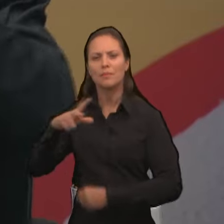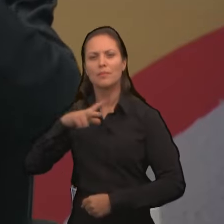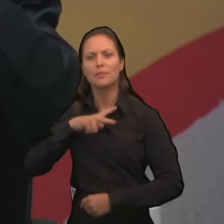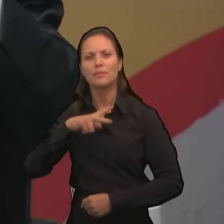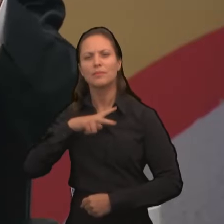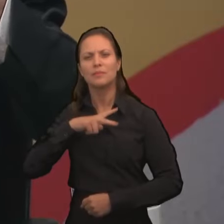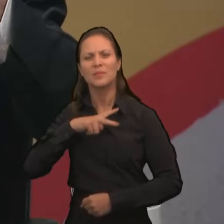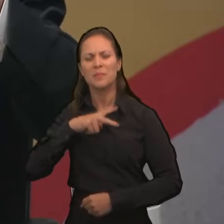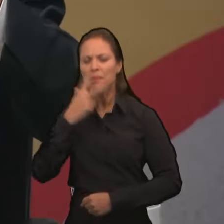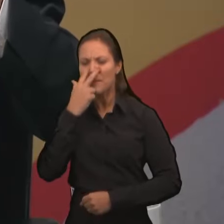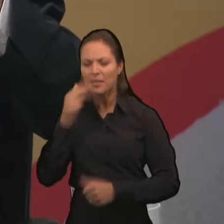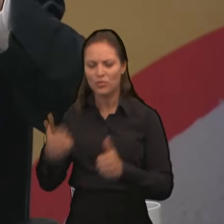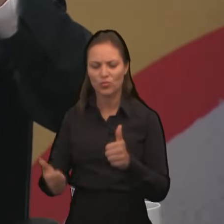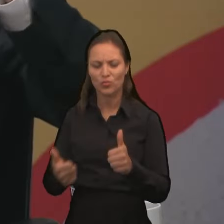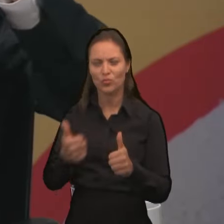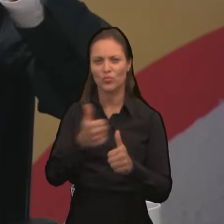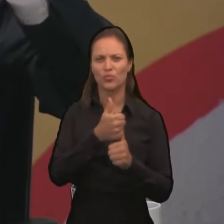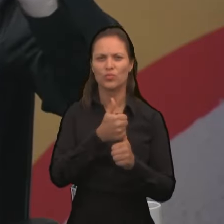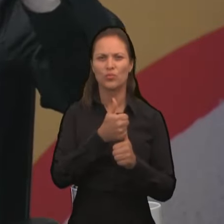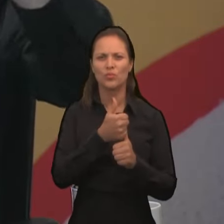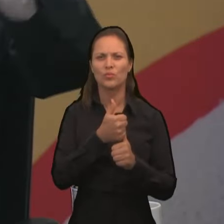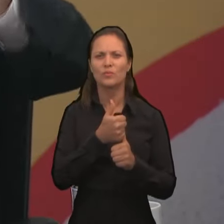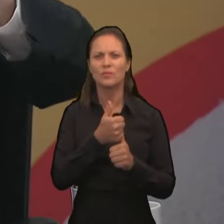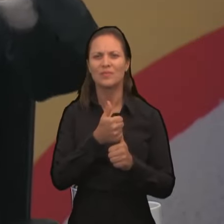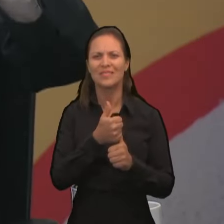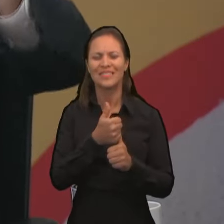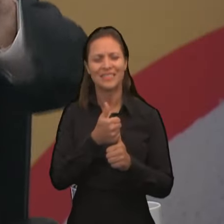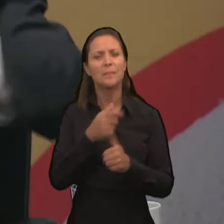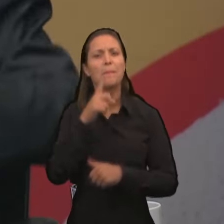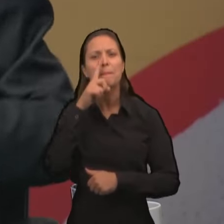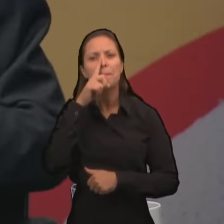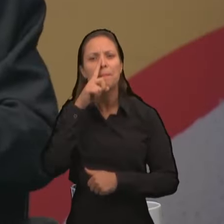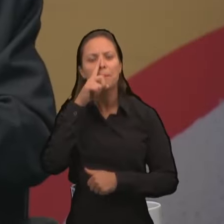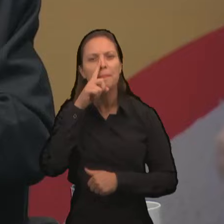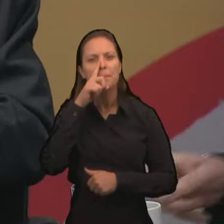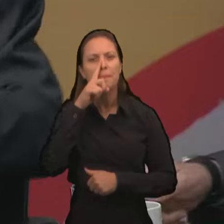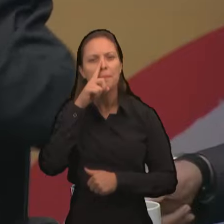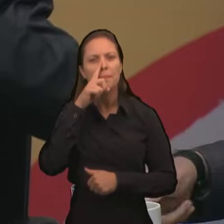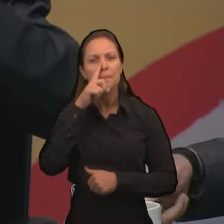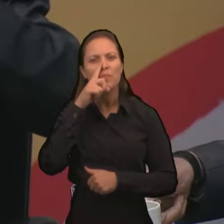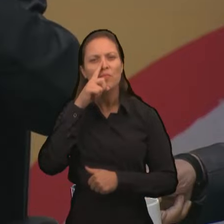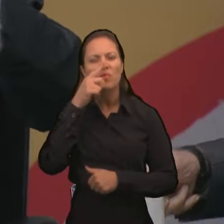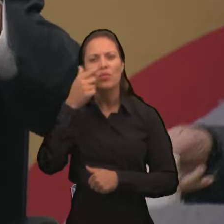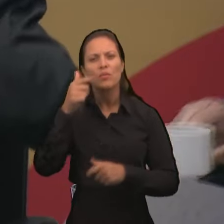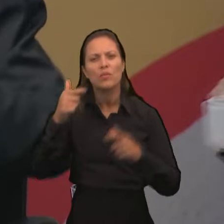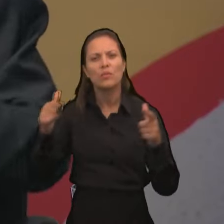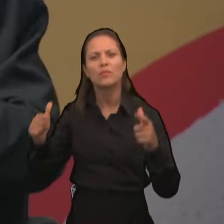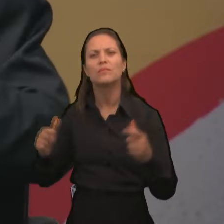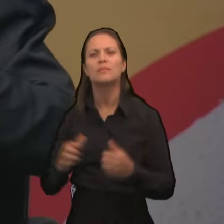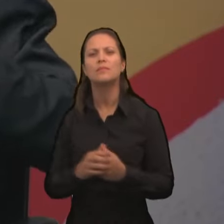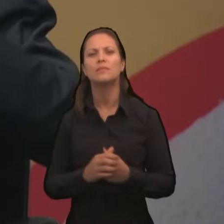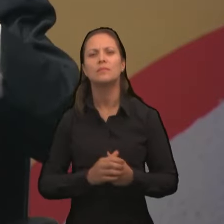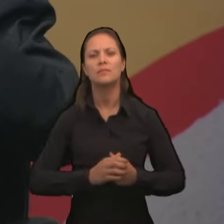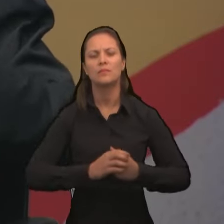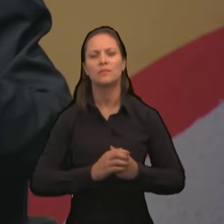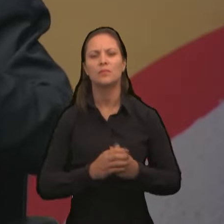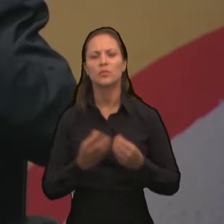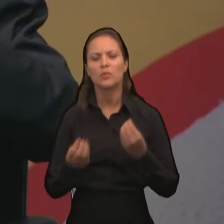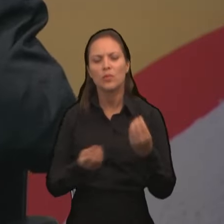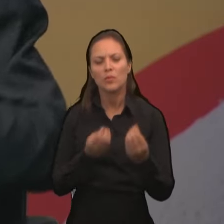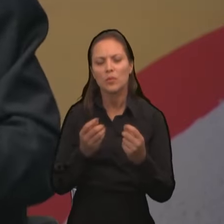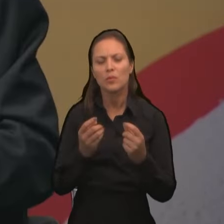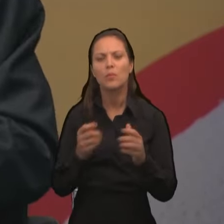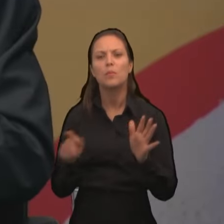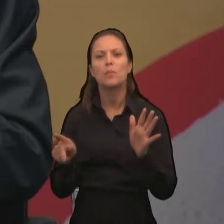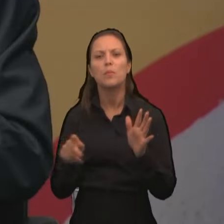un poder privado que sustituye en términos de riesgo a diversos dominios, como la dominación del